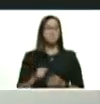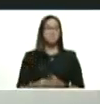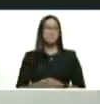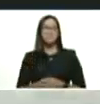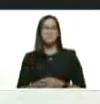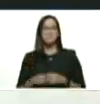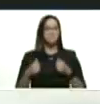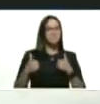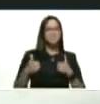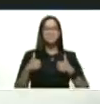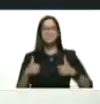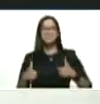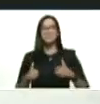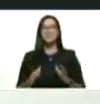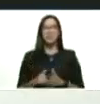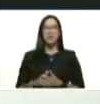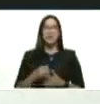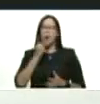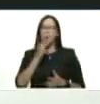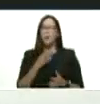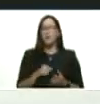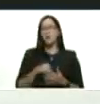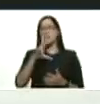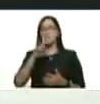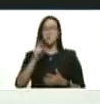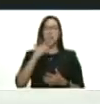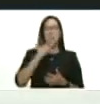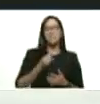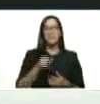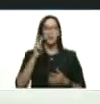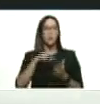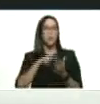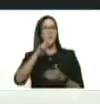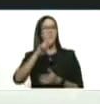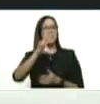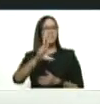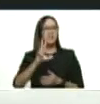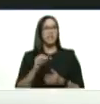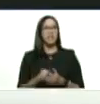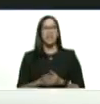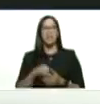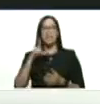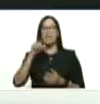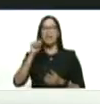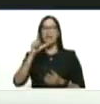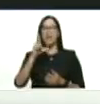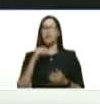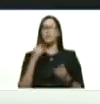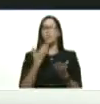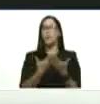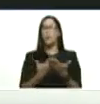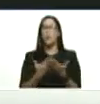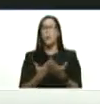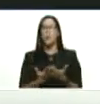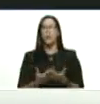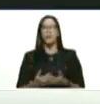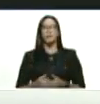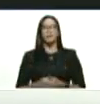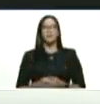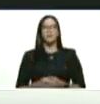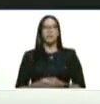Ah, bueno, al 31 de diciembre de 2023, la artillería propone que